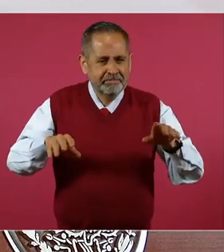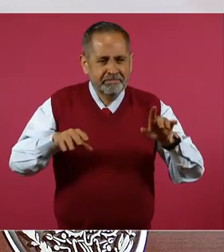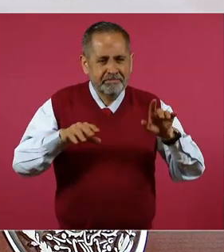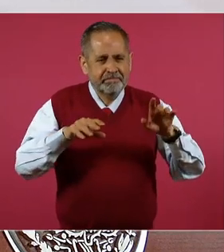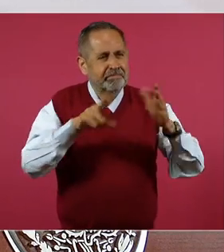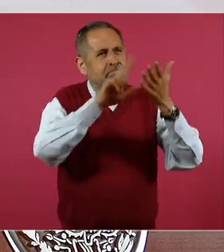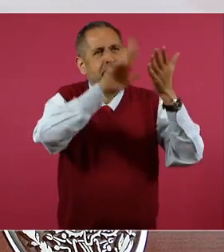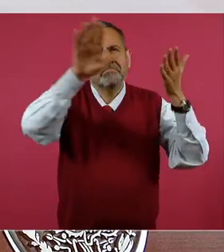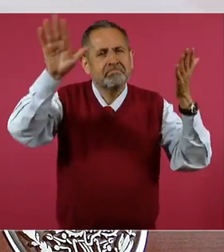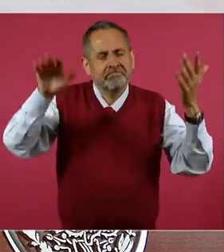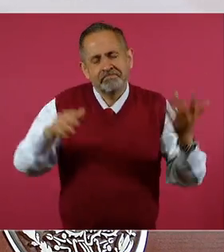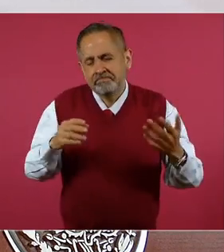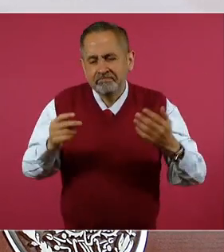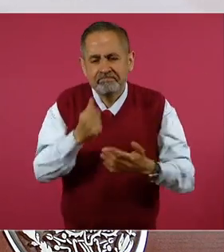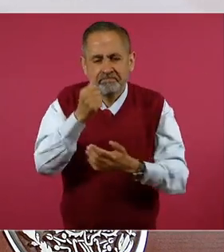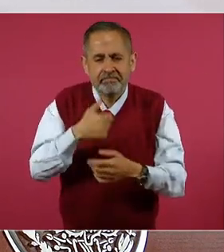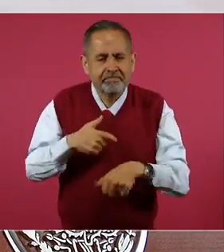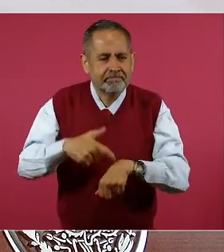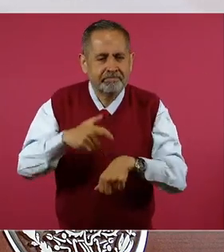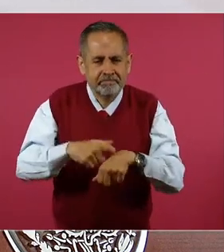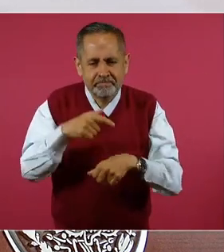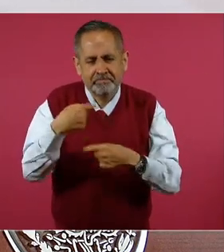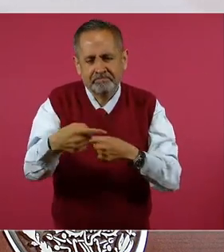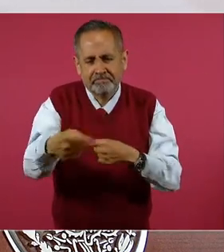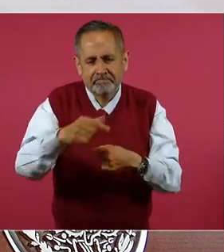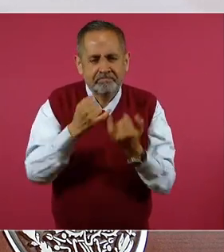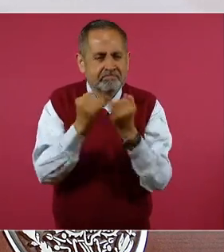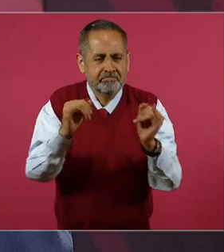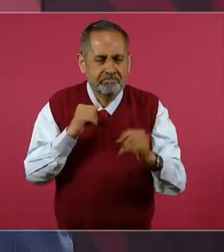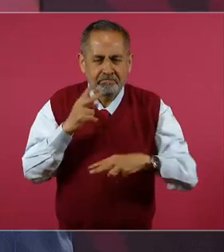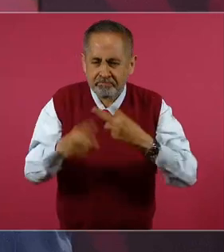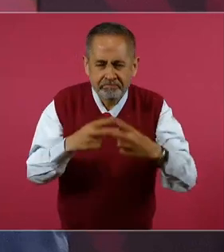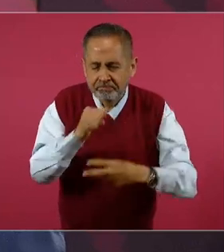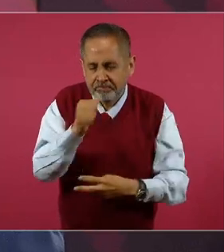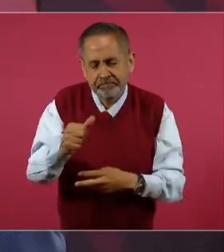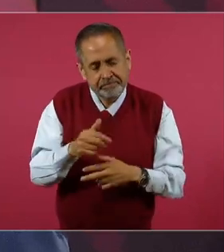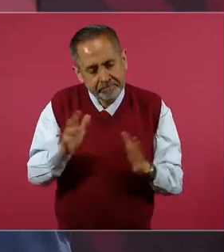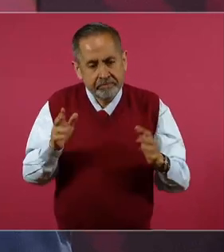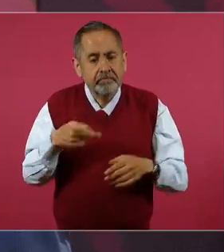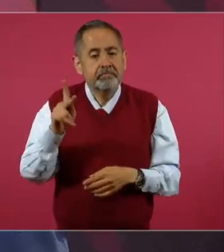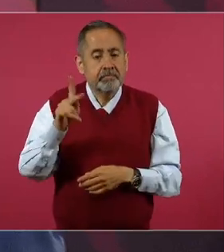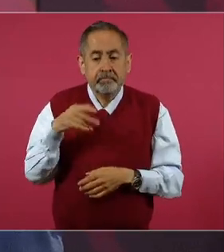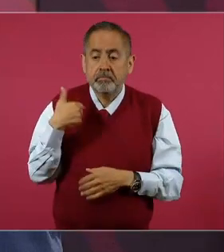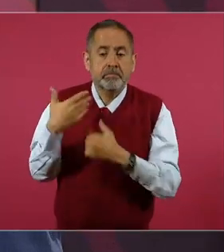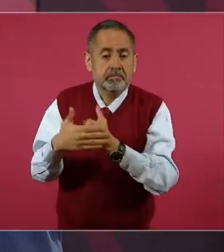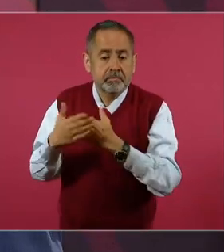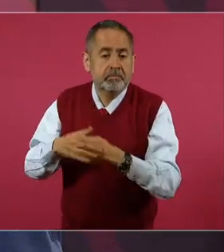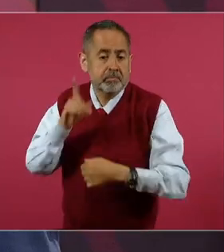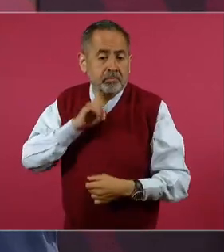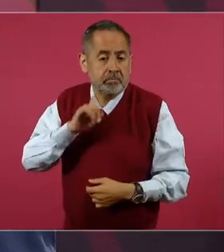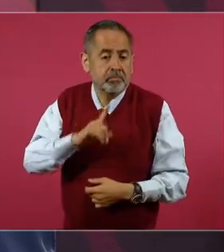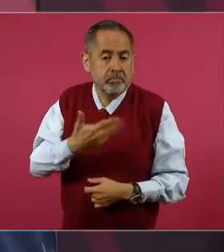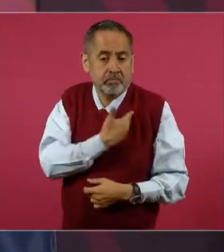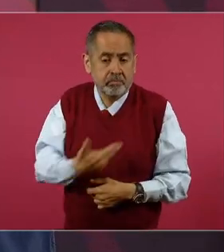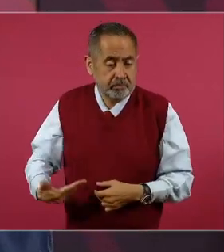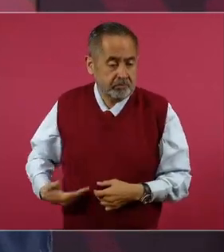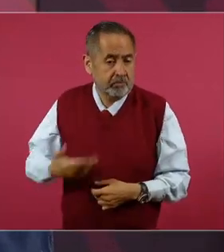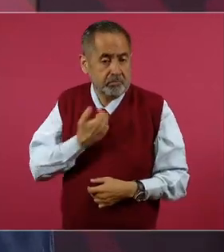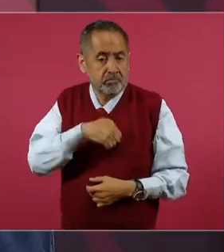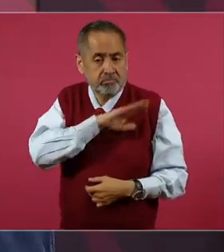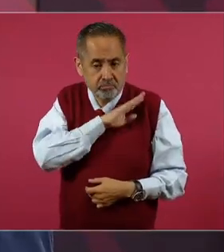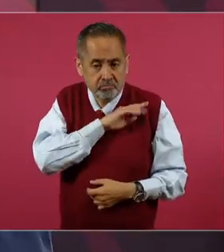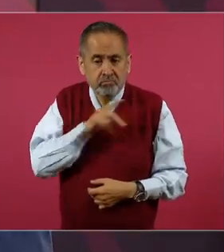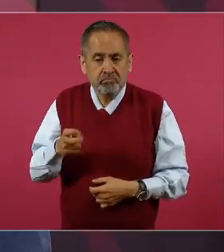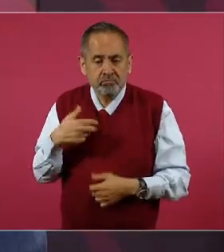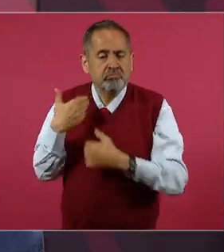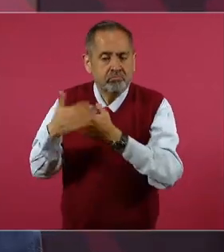Ya no nos da tiempo, pero la presidenta les va a ir